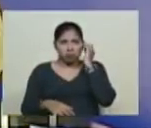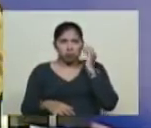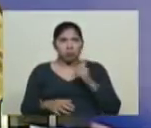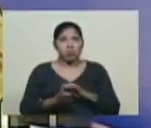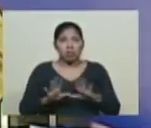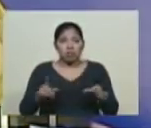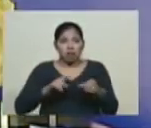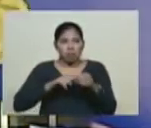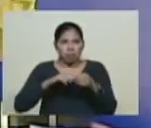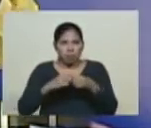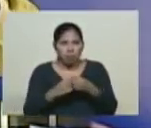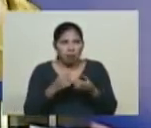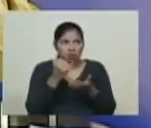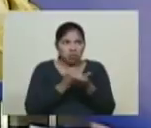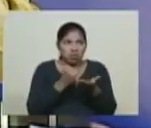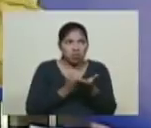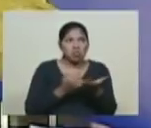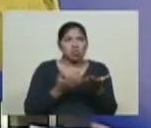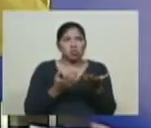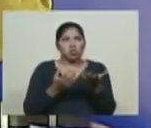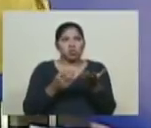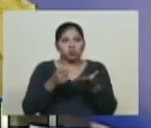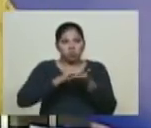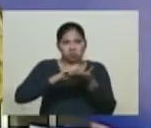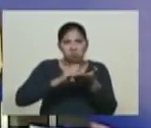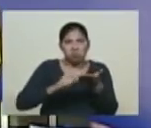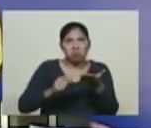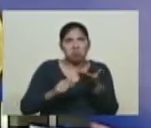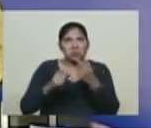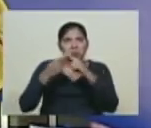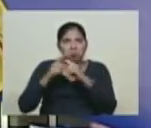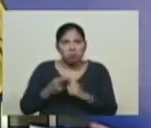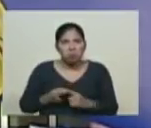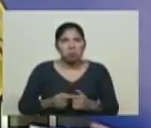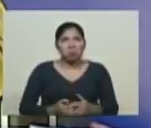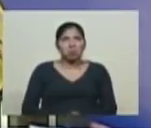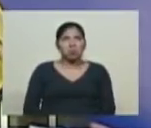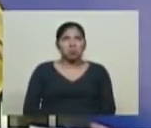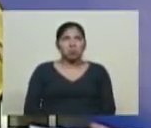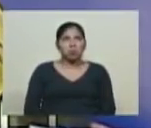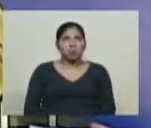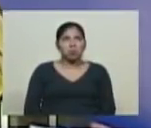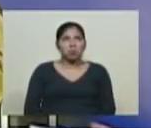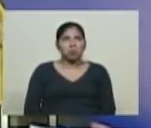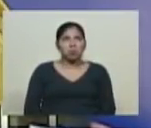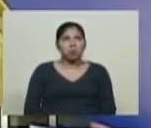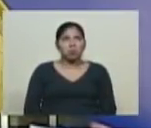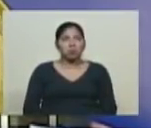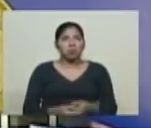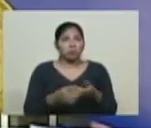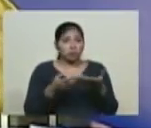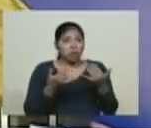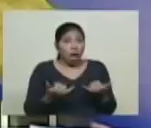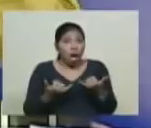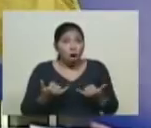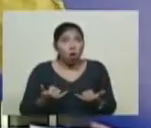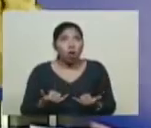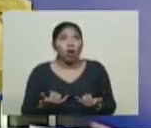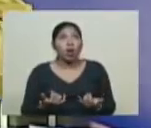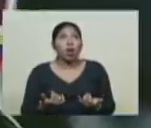inscrito, ¿cómo lo podría decir? Anotado. Perdón, registrado. Se han registrado más de 1.000.000. Ahora, ¿qué estamos